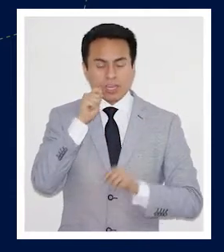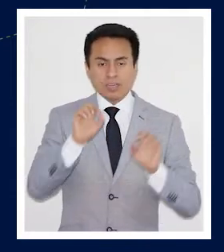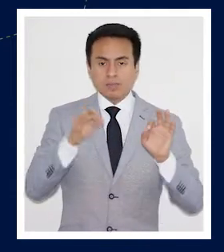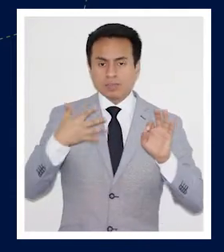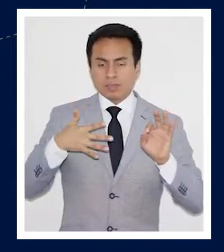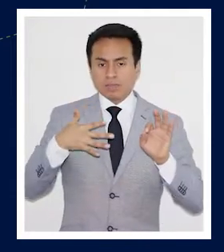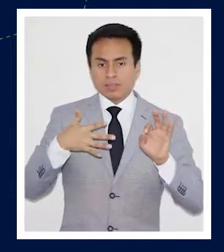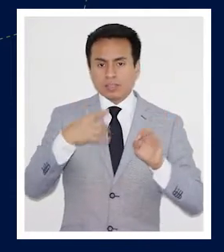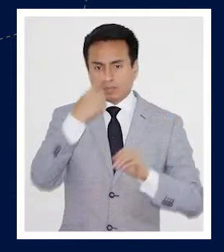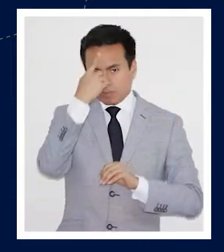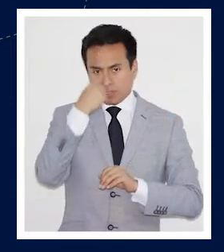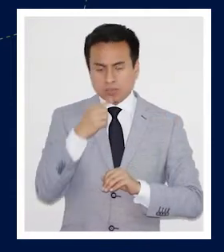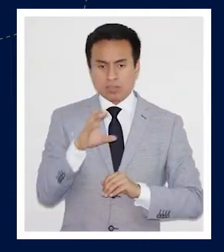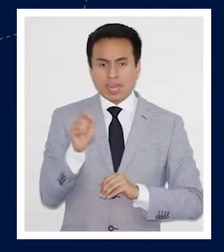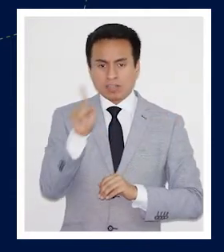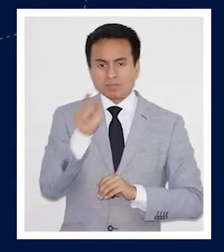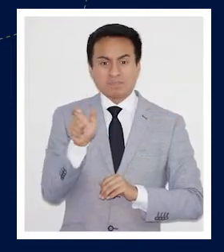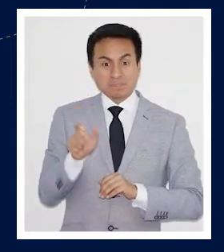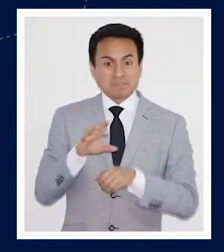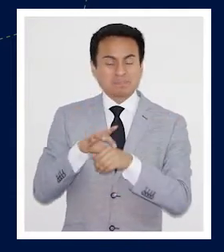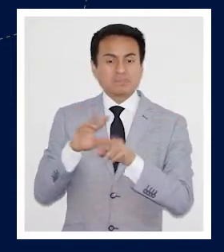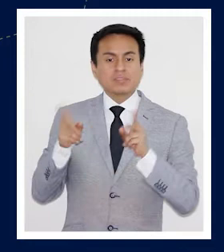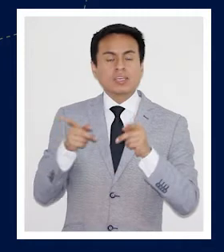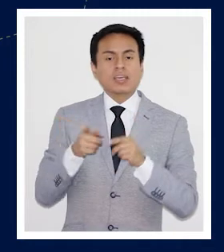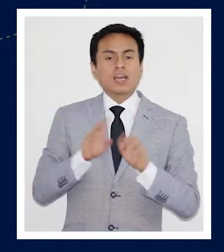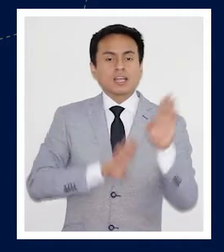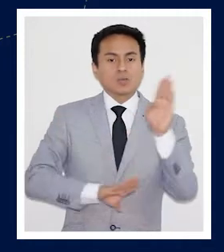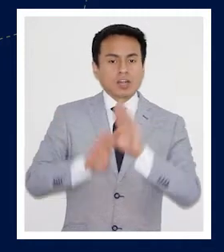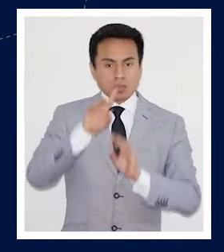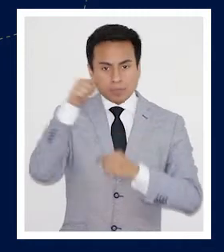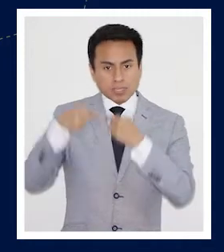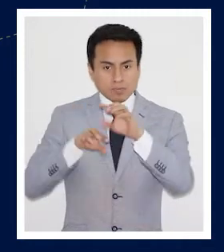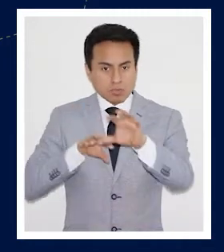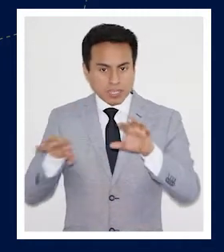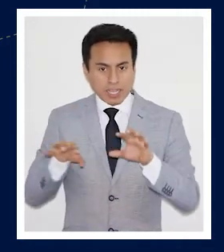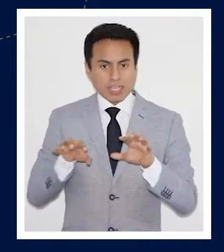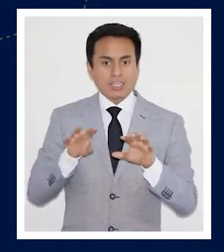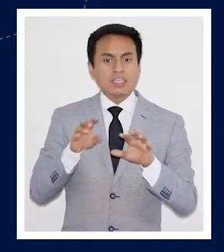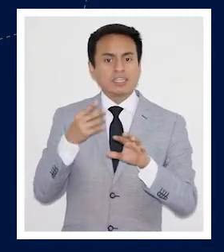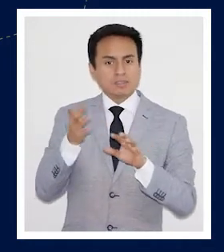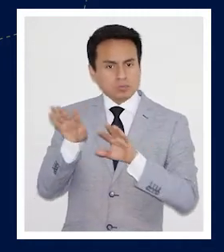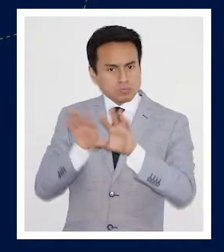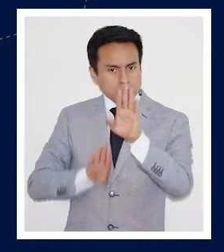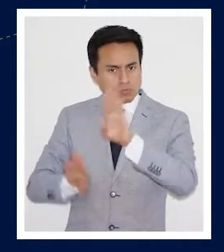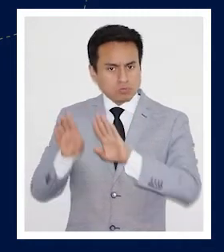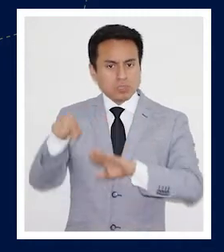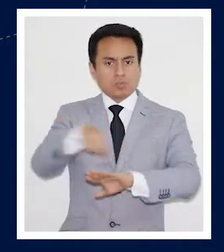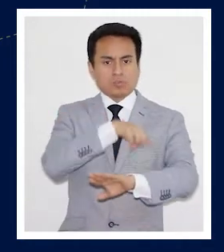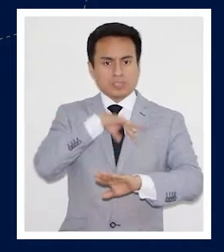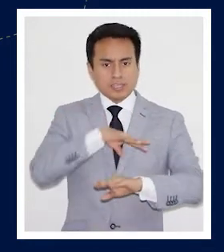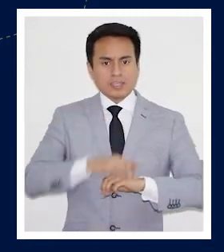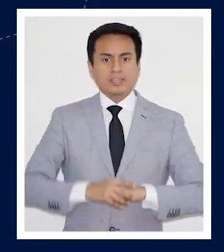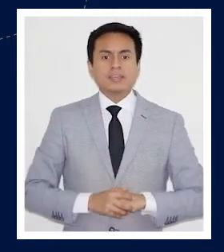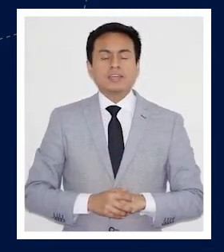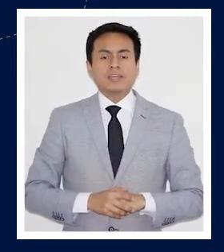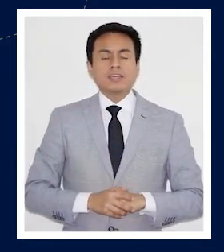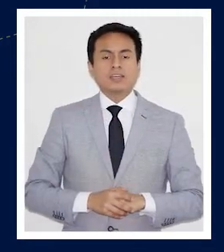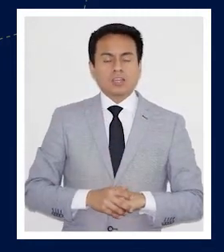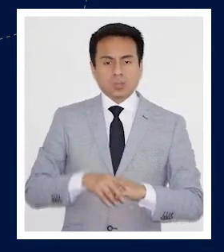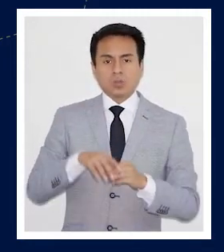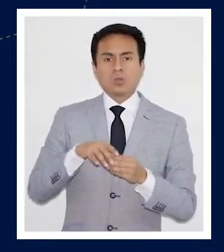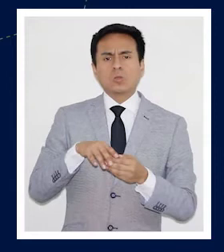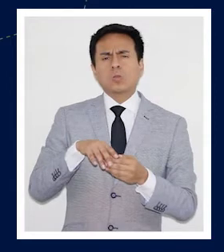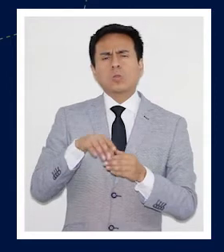son principalmente el Museo Dr. Carlos Ibar y el resguardo patrimonial de los distintos bienes del servicio a nivel nacional,